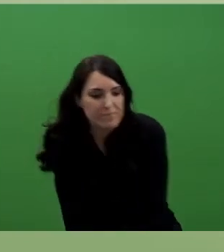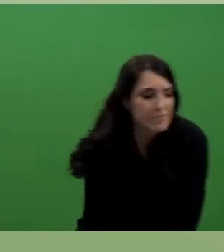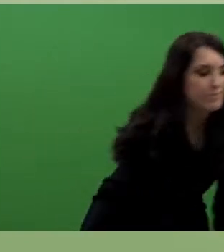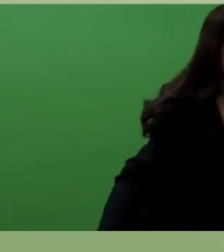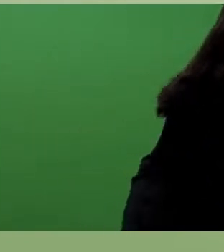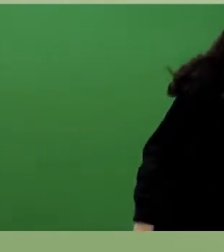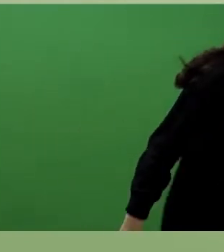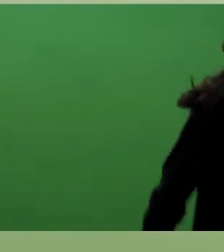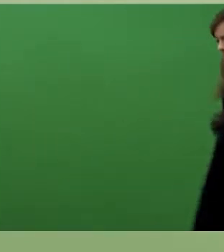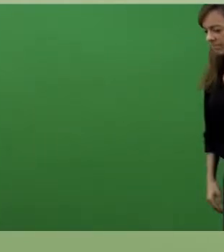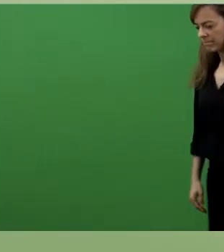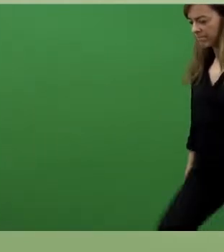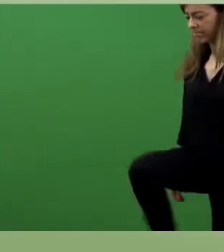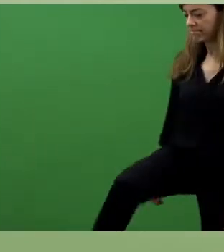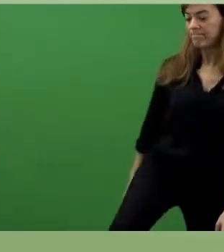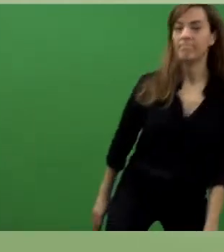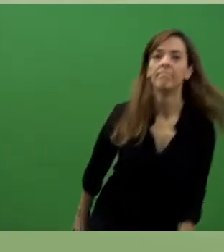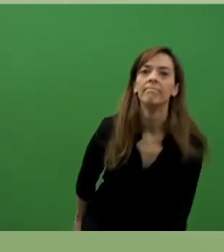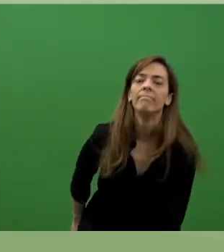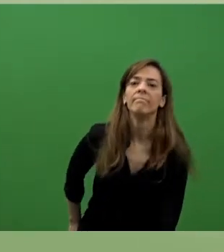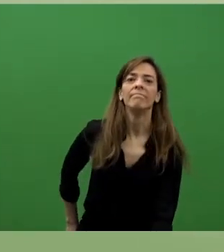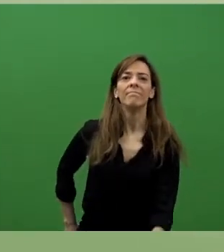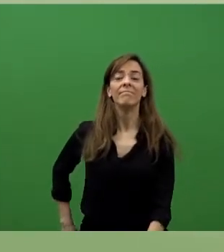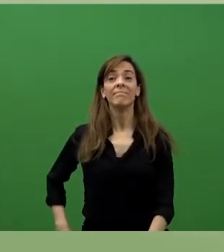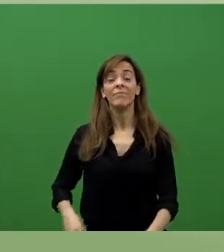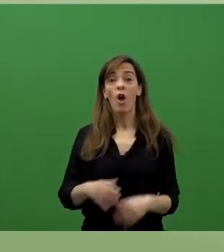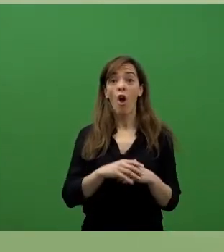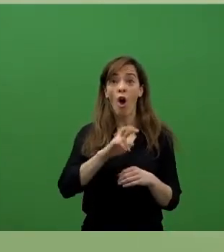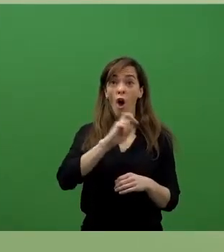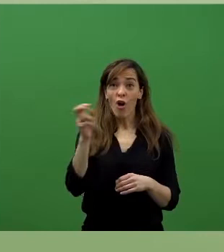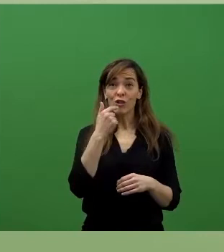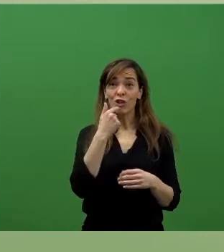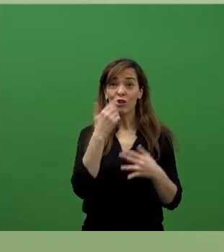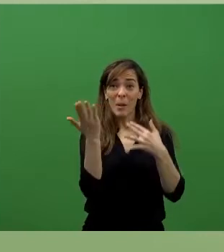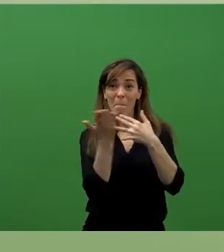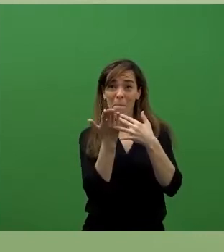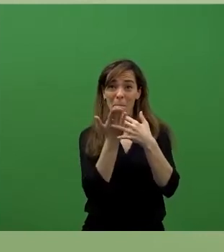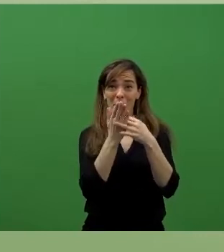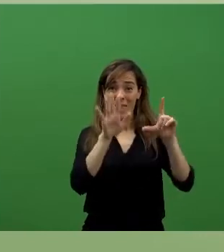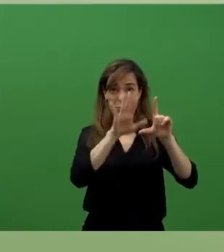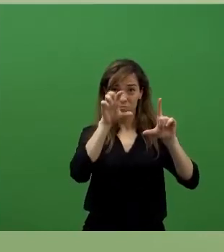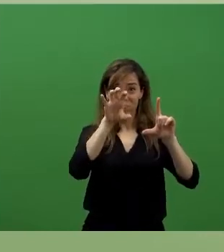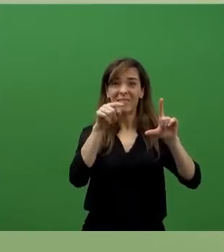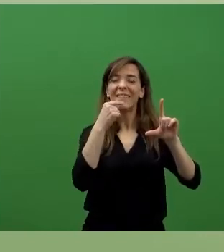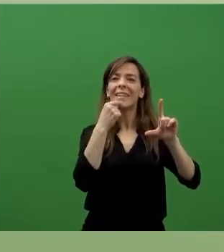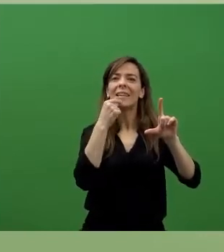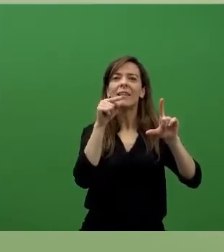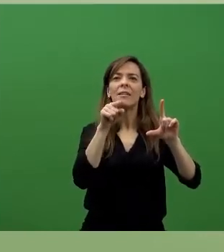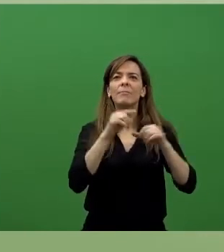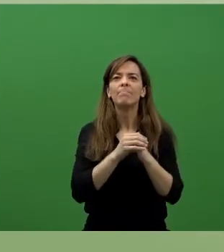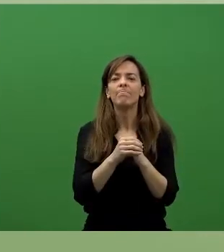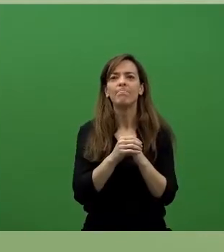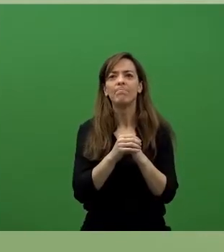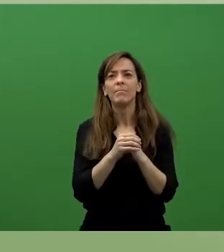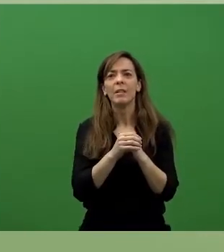secuenciadores, que son los que, no sé si ven mi puntero o no, pero son los que están aquí en medio, que ponen Third Generation secuenciadores, que son los Oxford